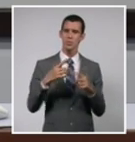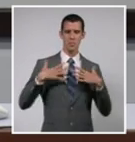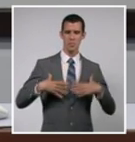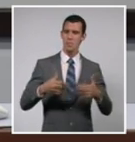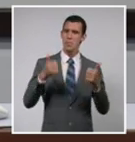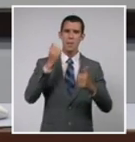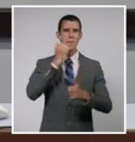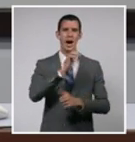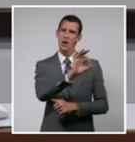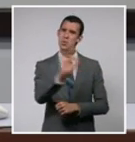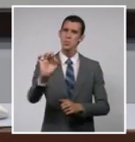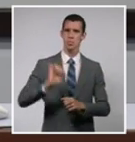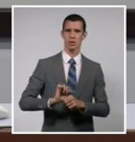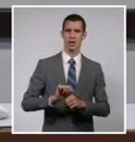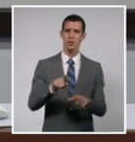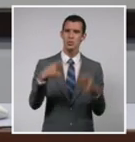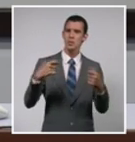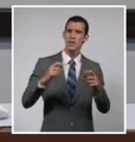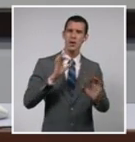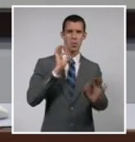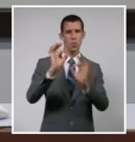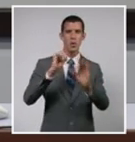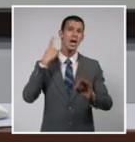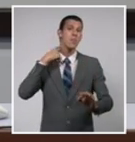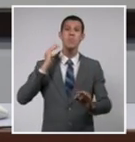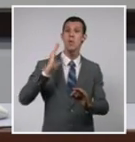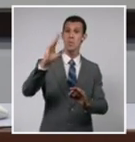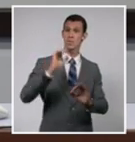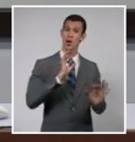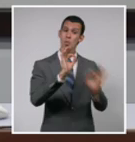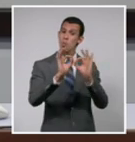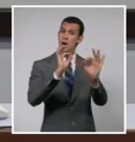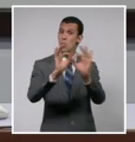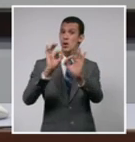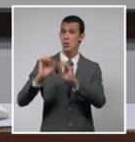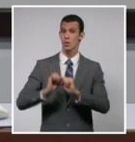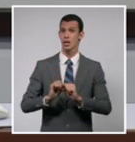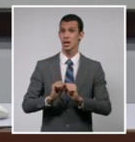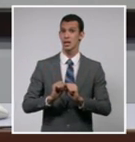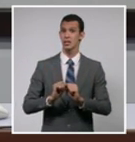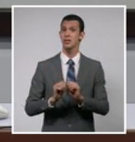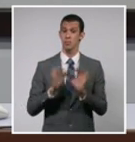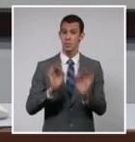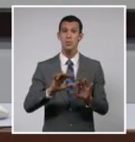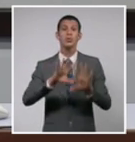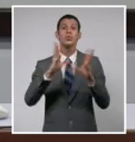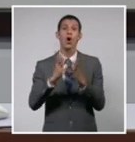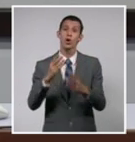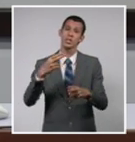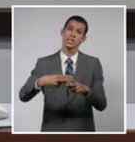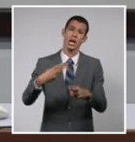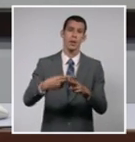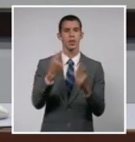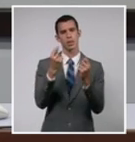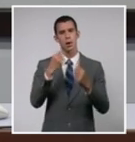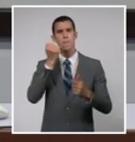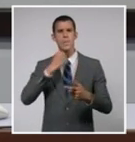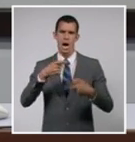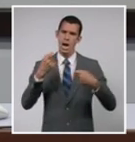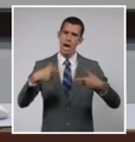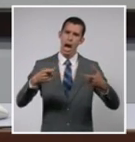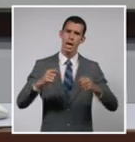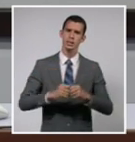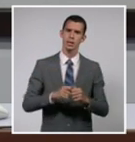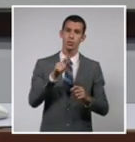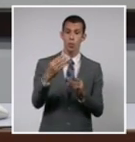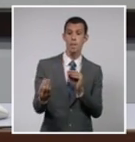de atenuar esas afectaciones para que sigan viviendo con calidad de vida. Pero también nos tensa cuando aparecen